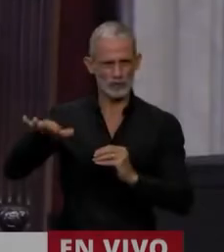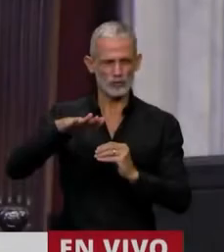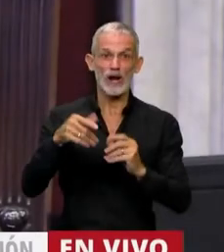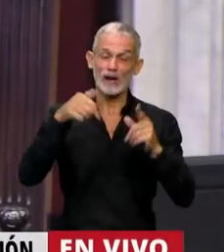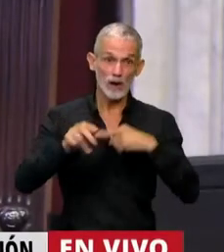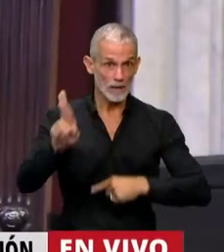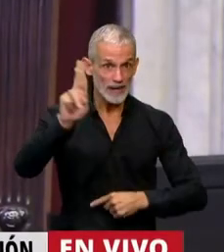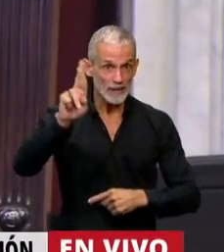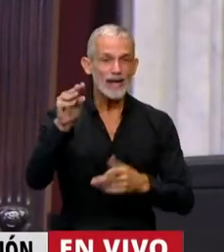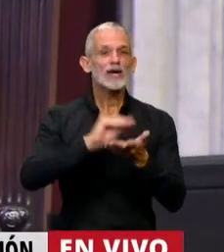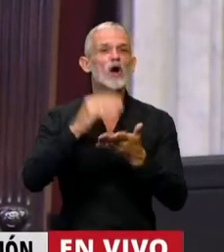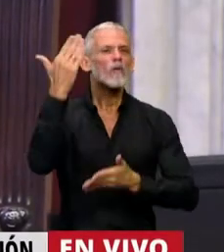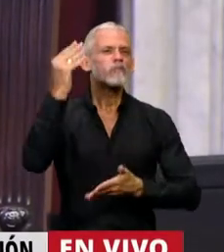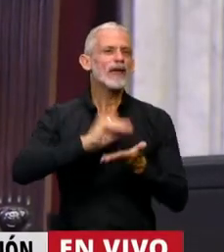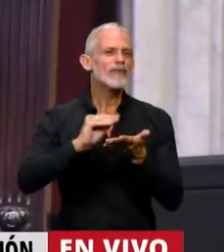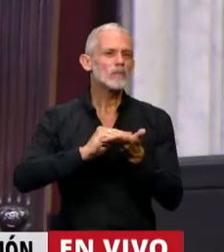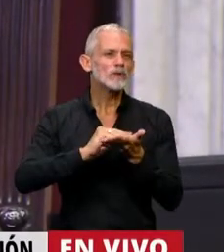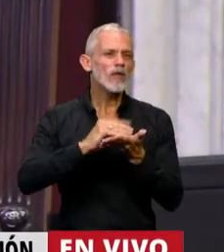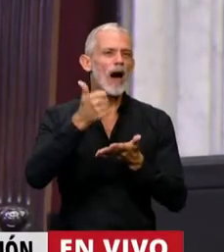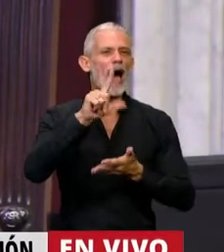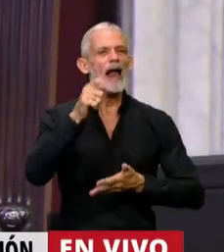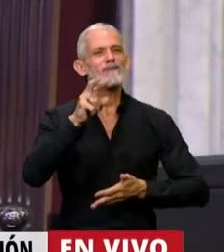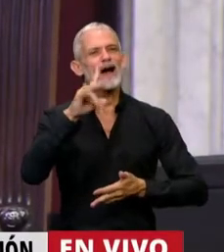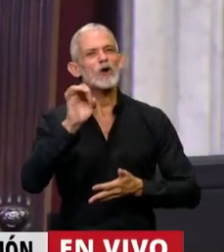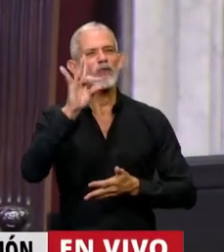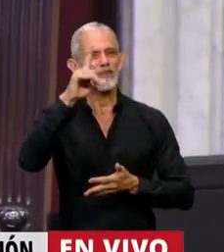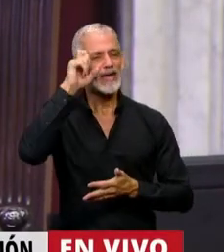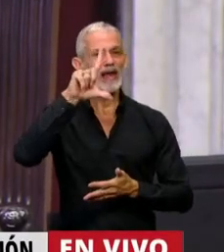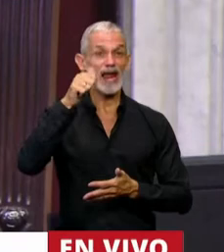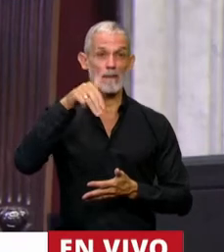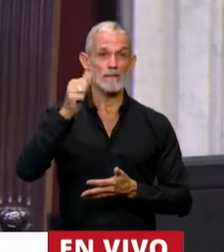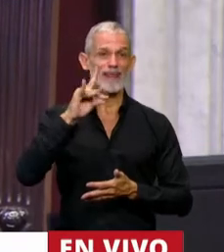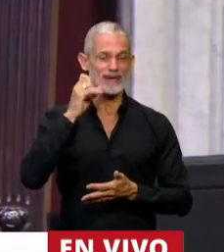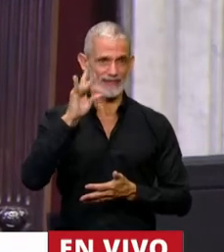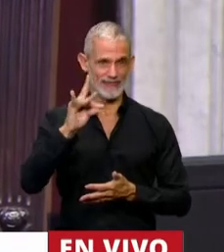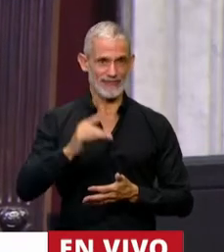Para una cuestión de privilegio en el uso de la palabra, el diputado Álvaro de La Madrid.